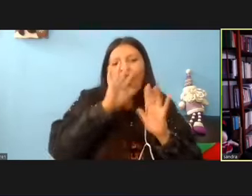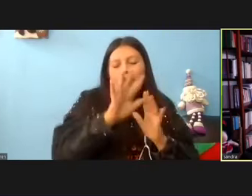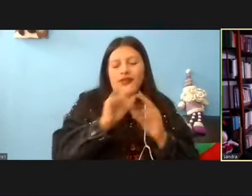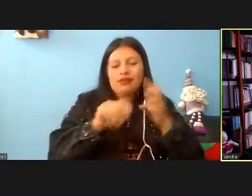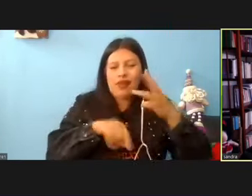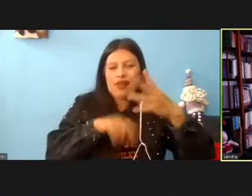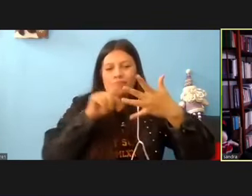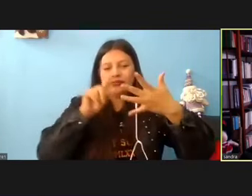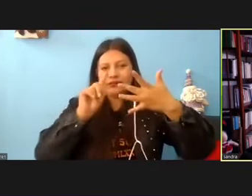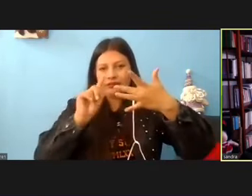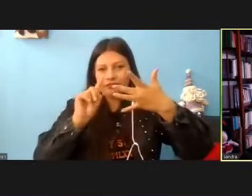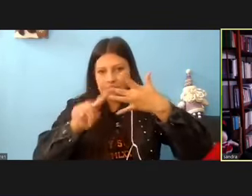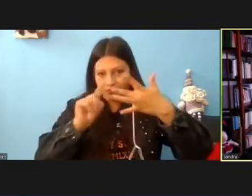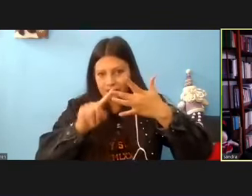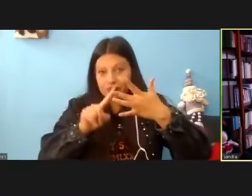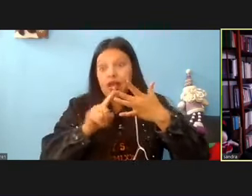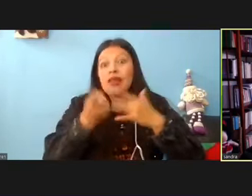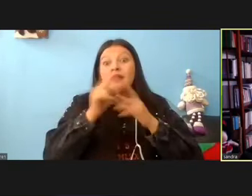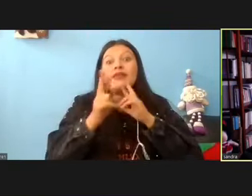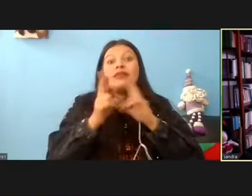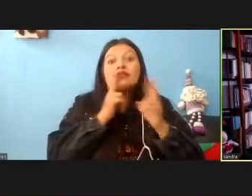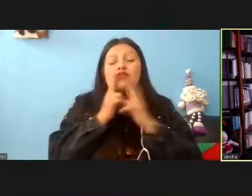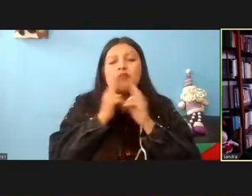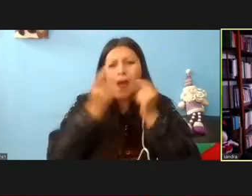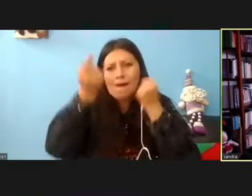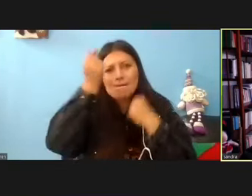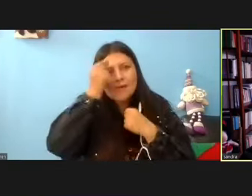3, las relaciones entre memoria y democracia,